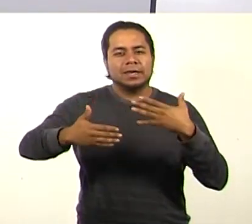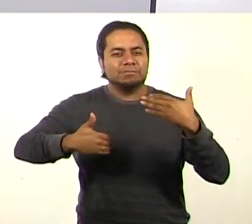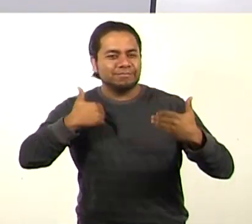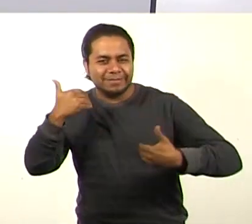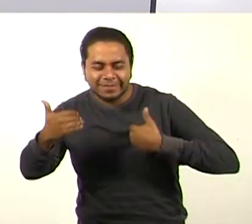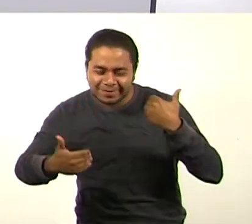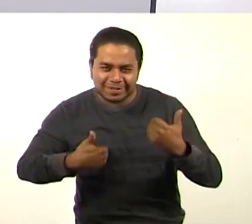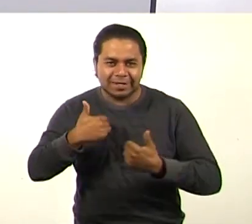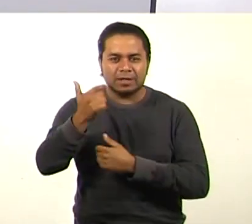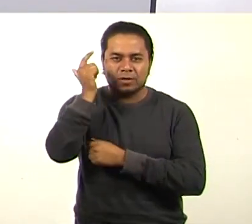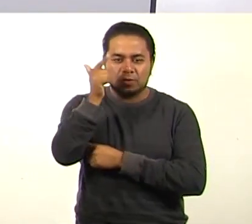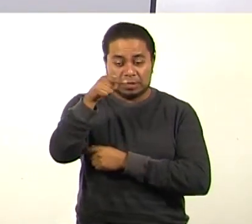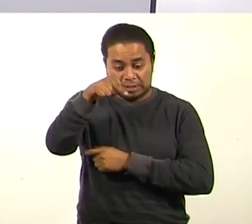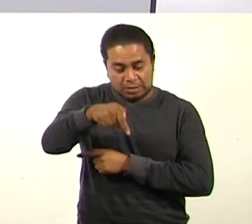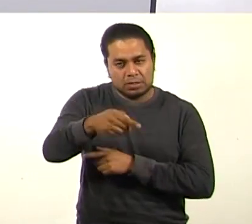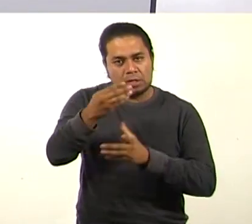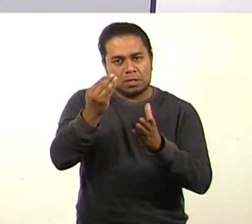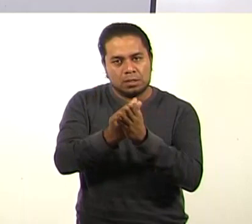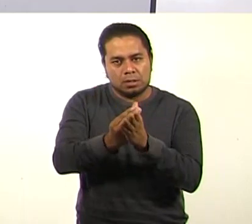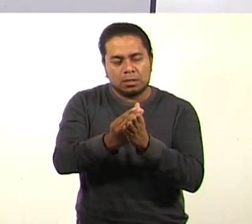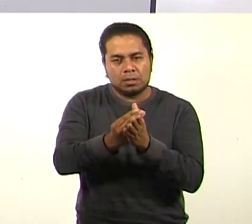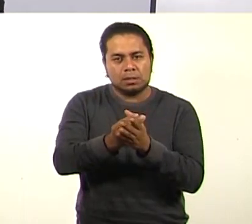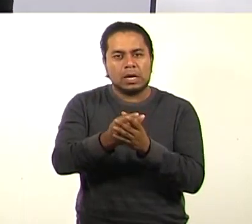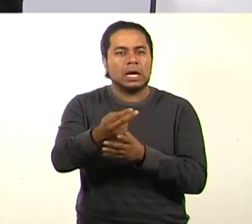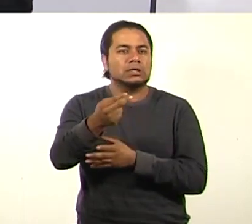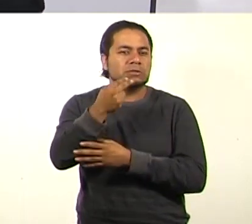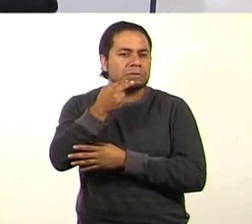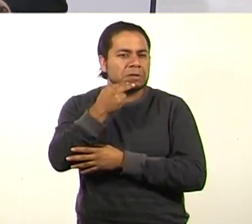que esta clase sirva para